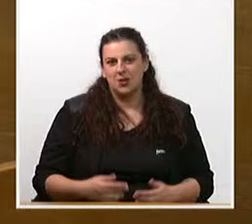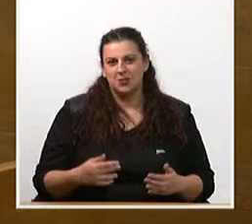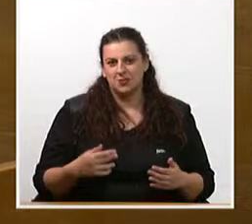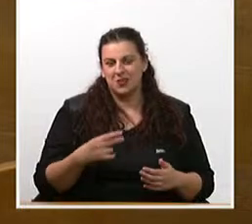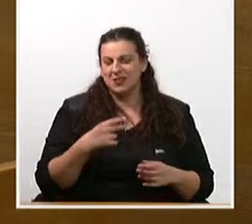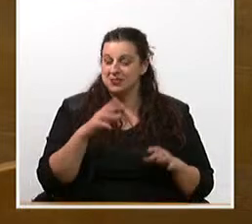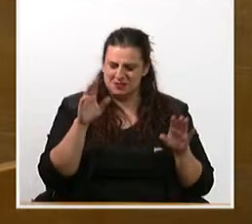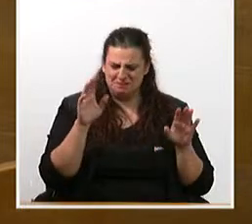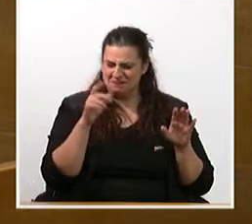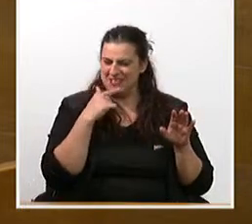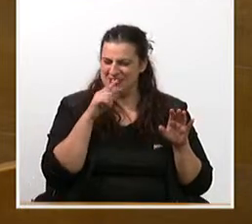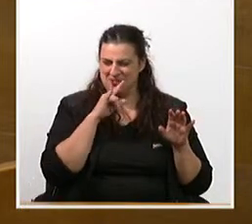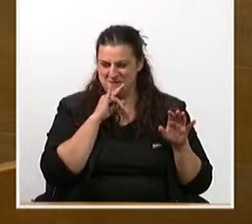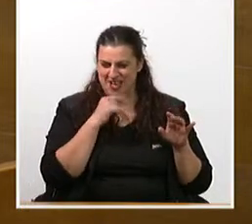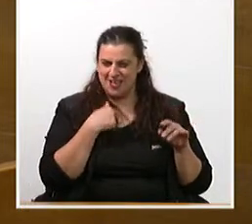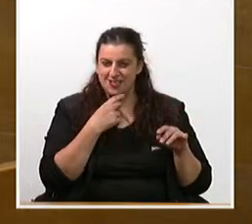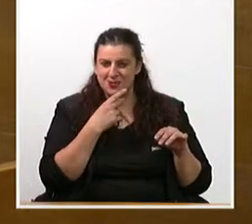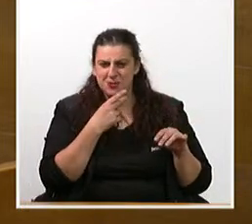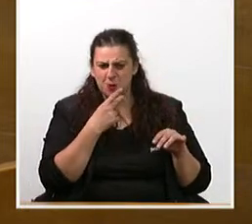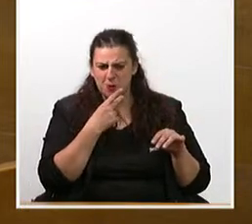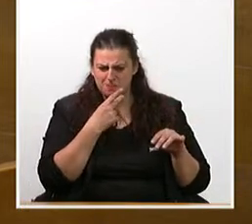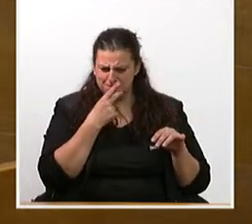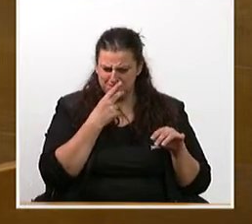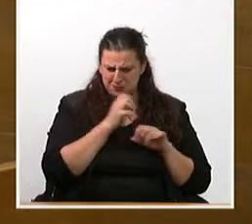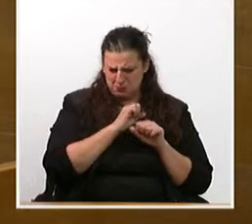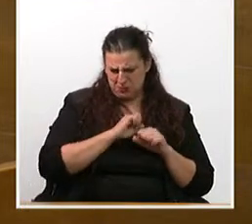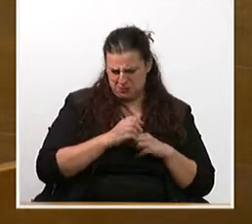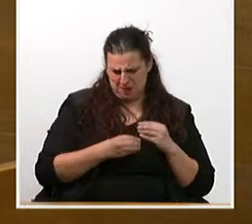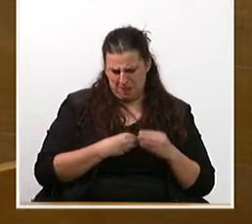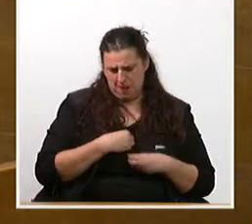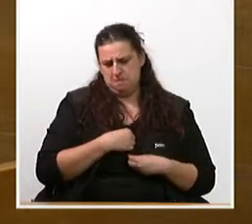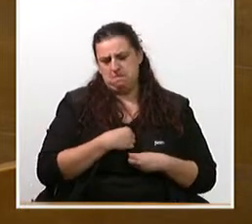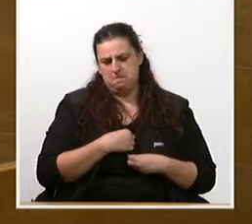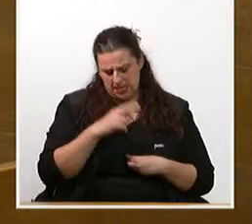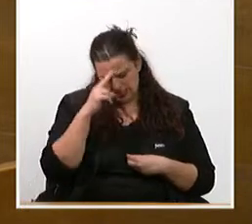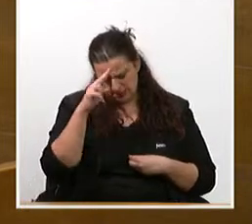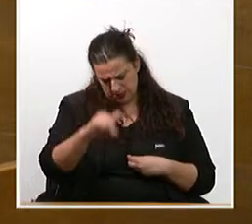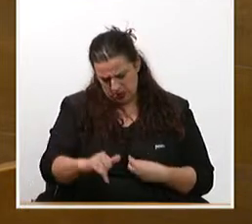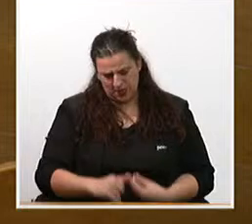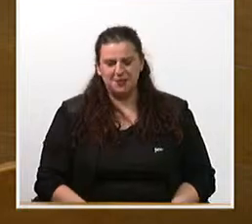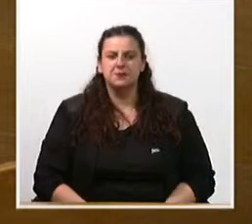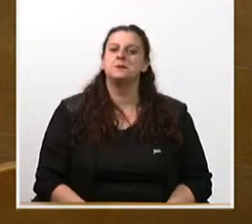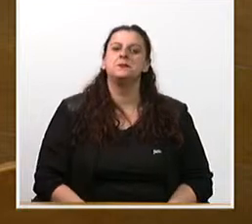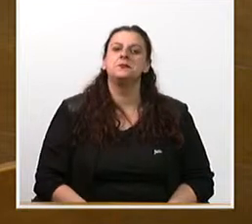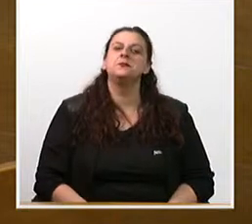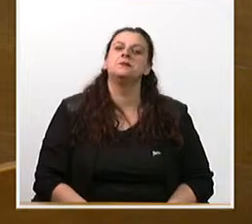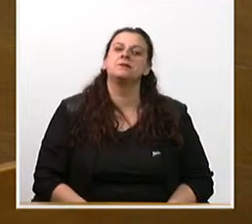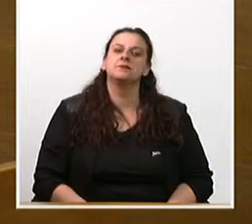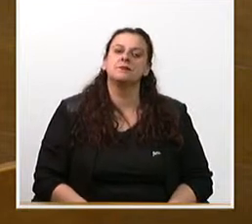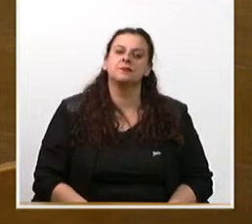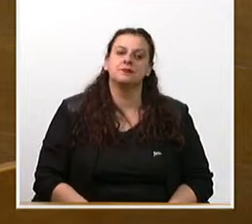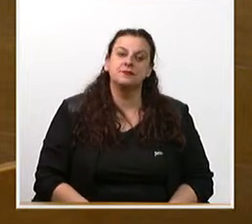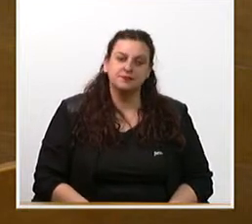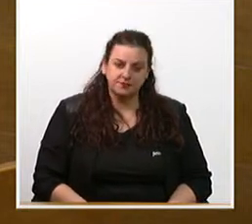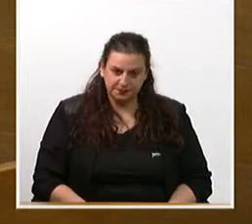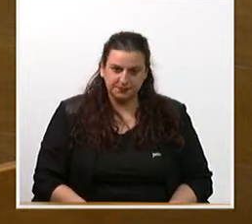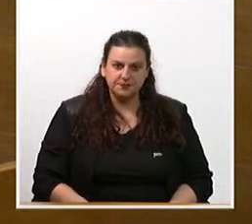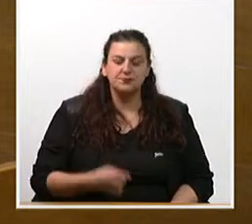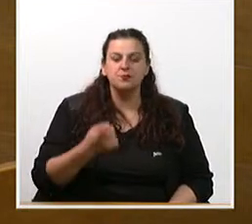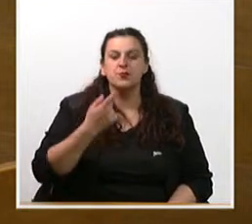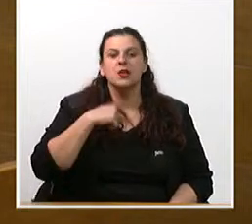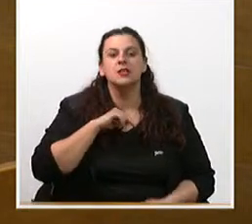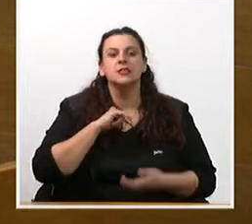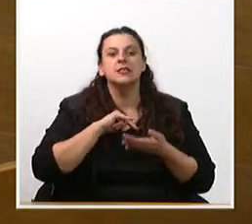hacer eso mire nosotros vamos a hacer un plan para